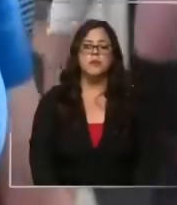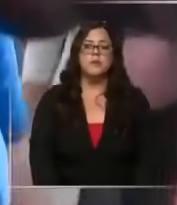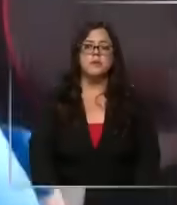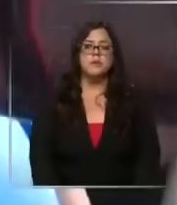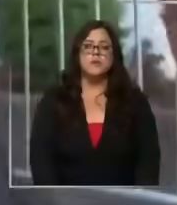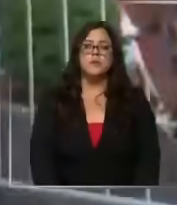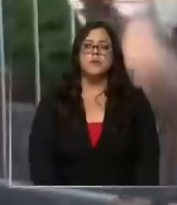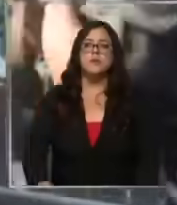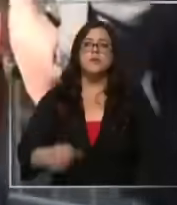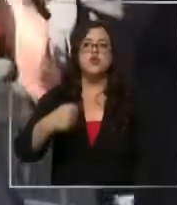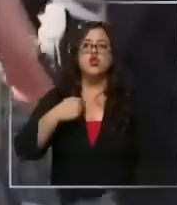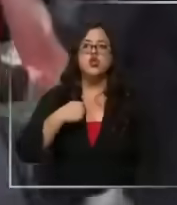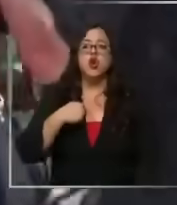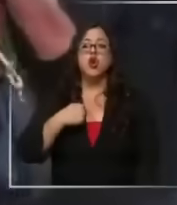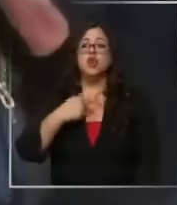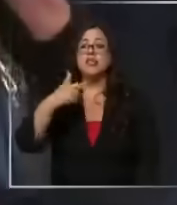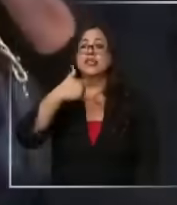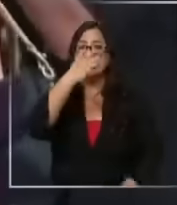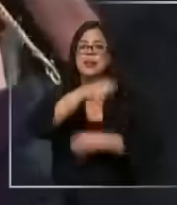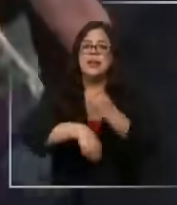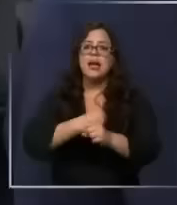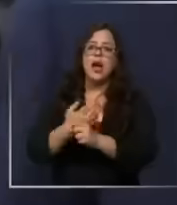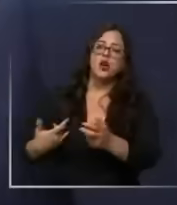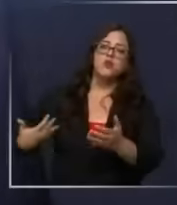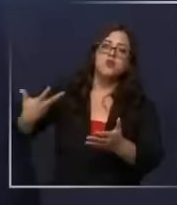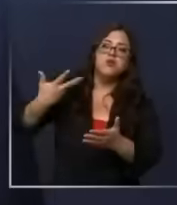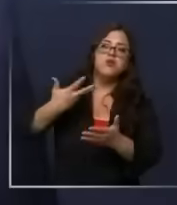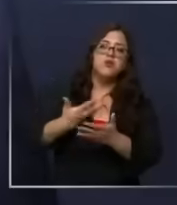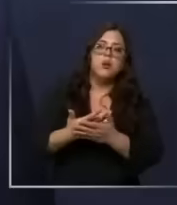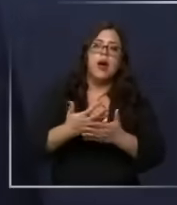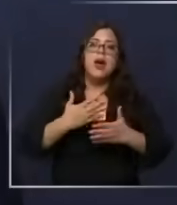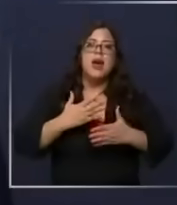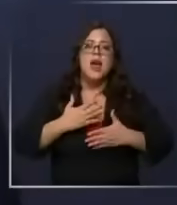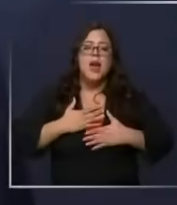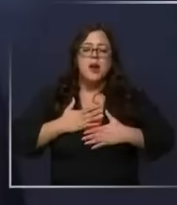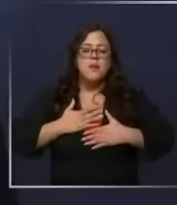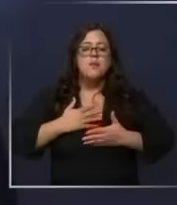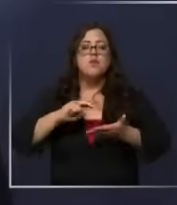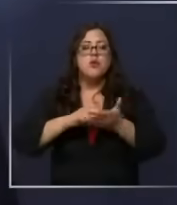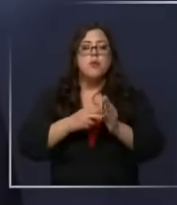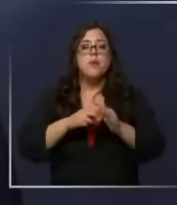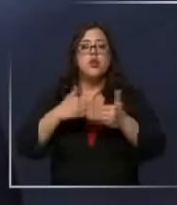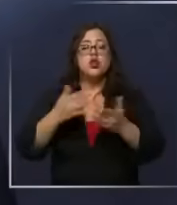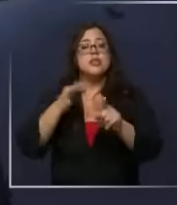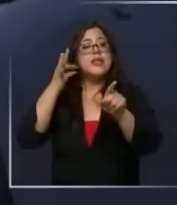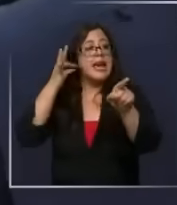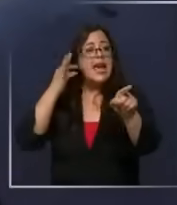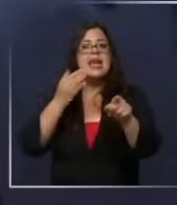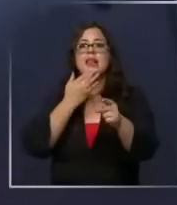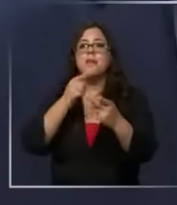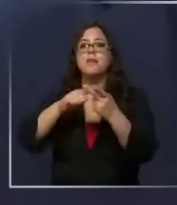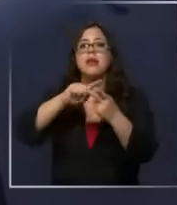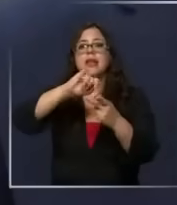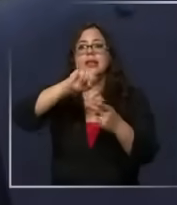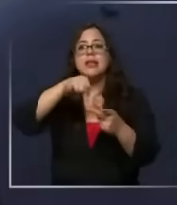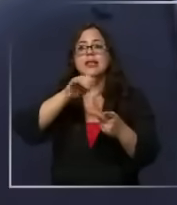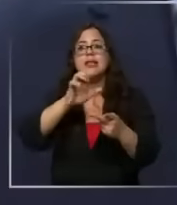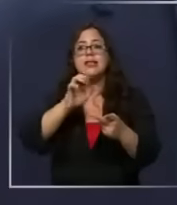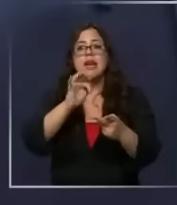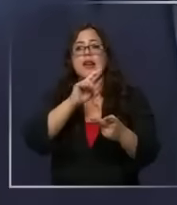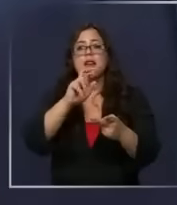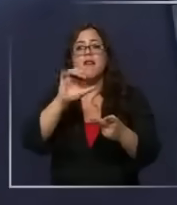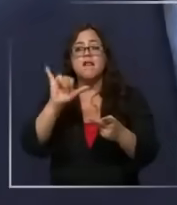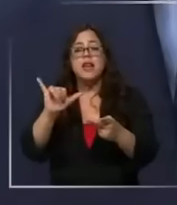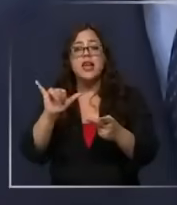He pasado los últimos 17 años en mi propia prisión, por lo que ella, Jeffrey y todos los conspiradores me hicieron.